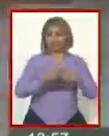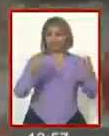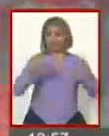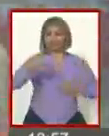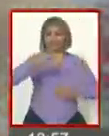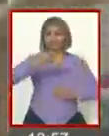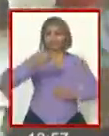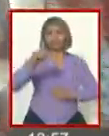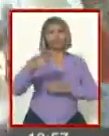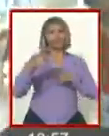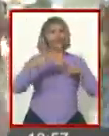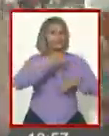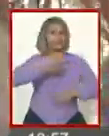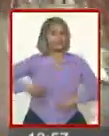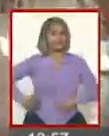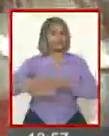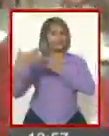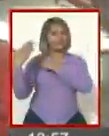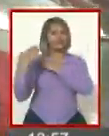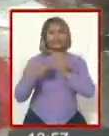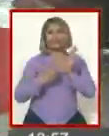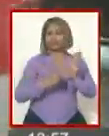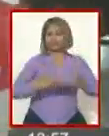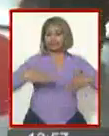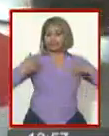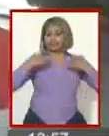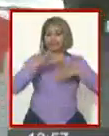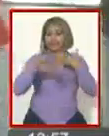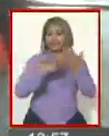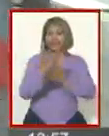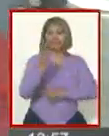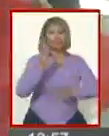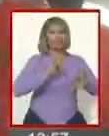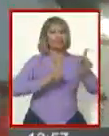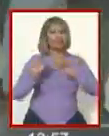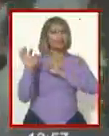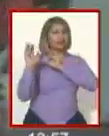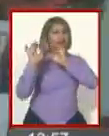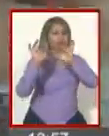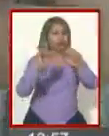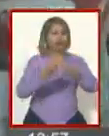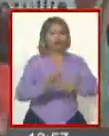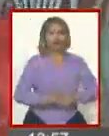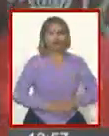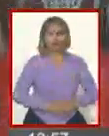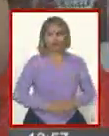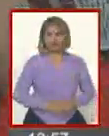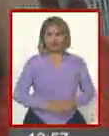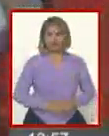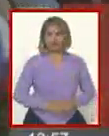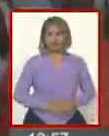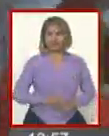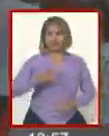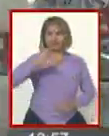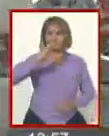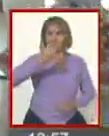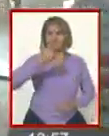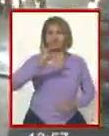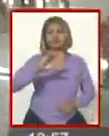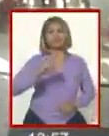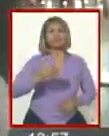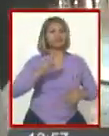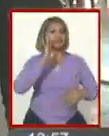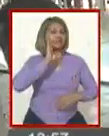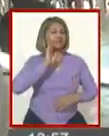Chaco. La reina de Santa Cruz mostró su carisma y alegría a todas las personas que asistieron a este evento. Sí, el Chaco está de